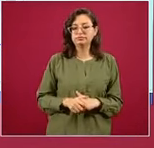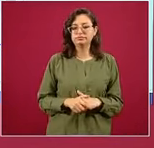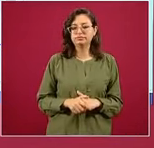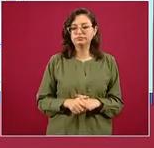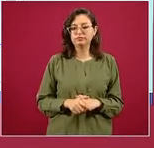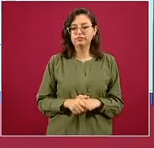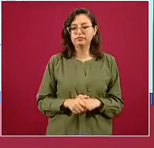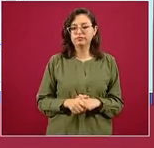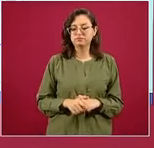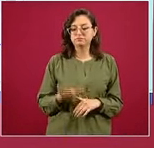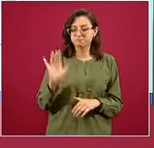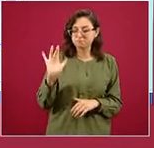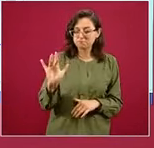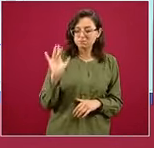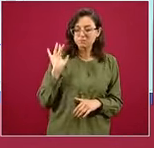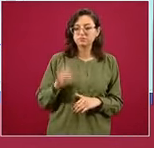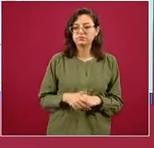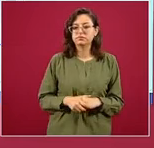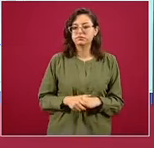tocamos